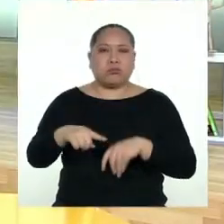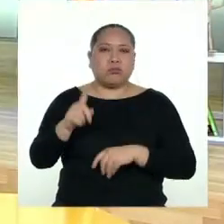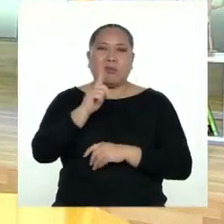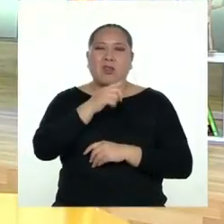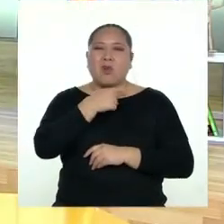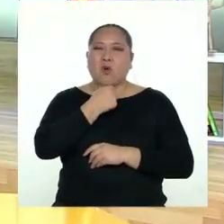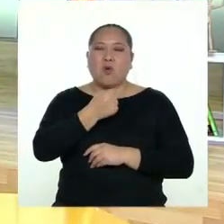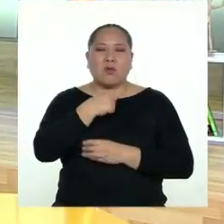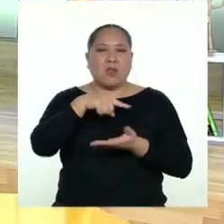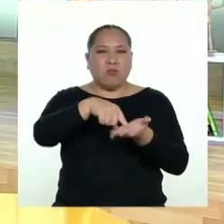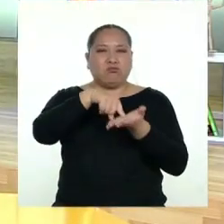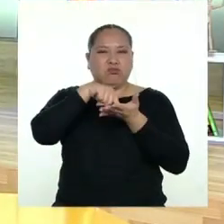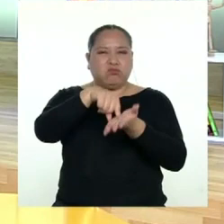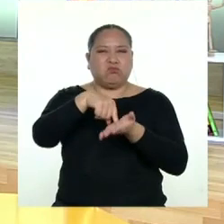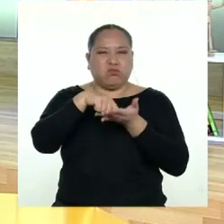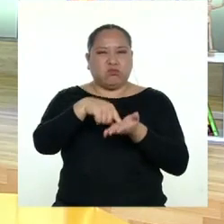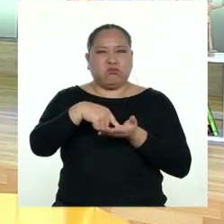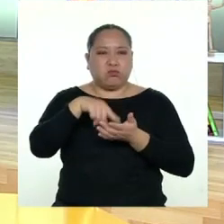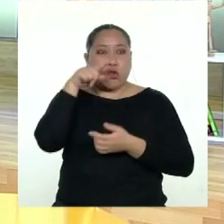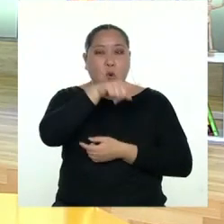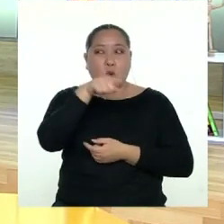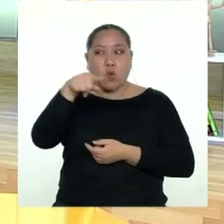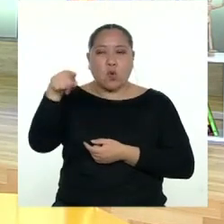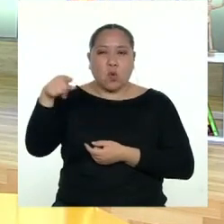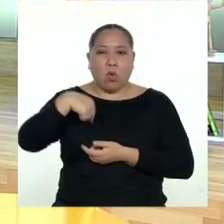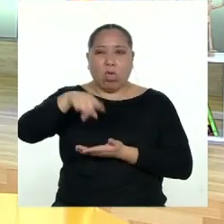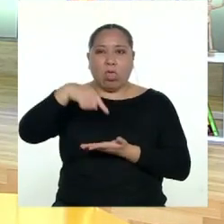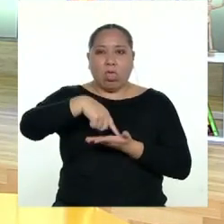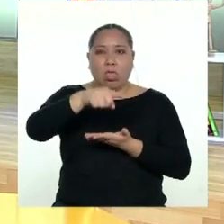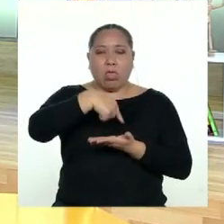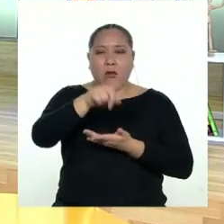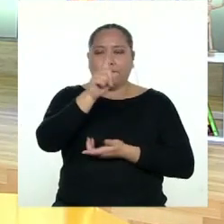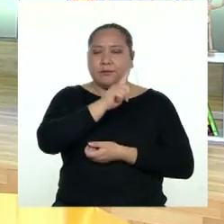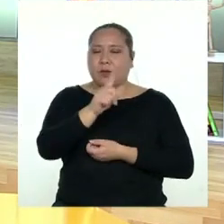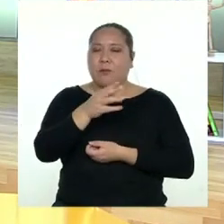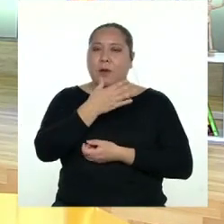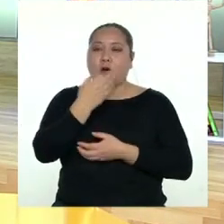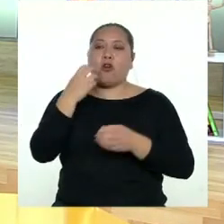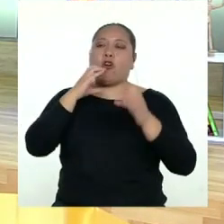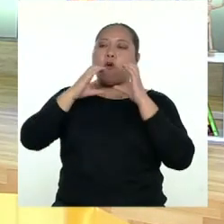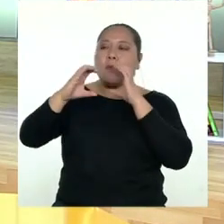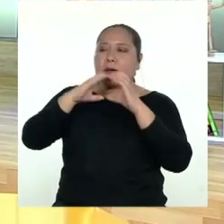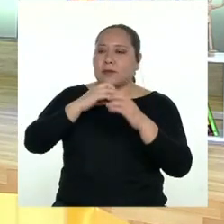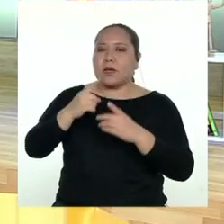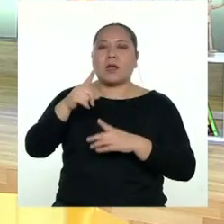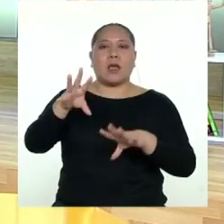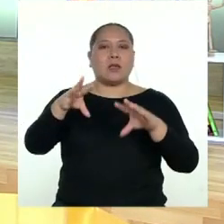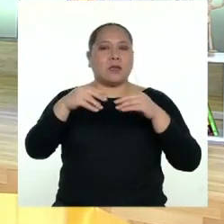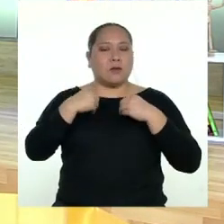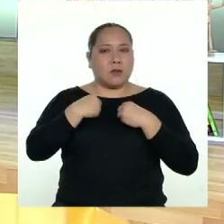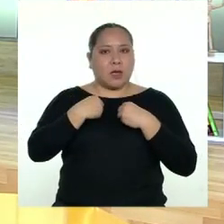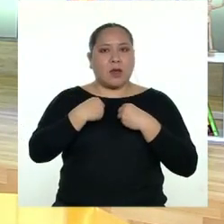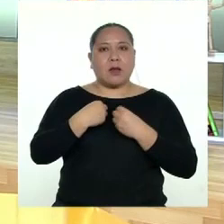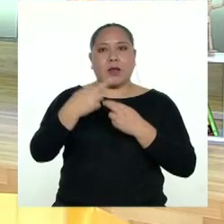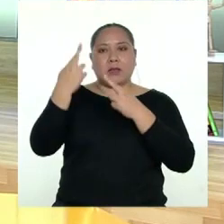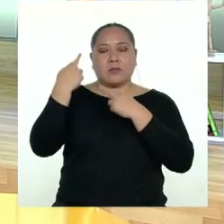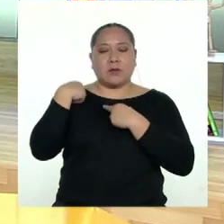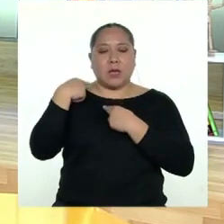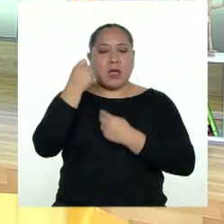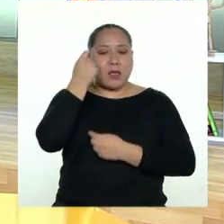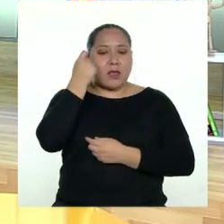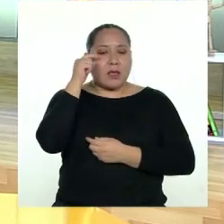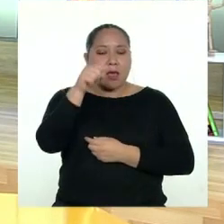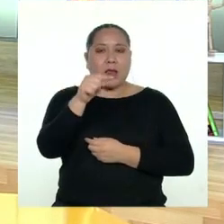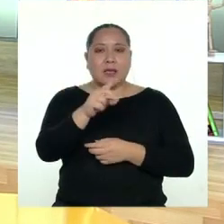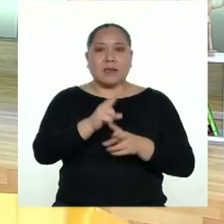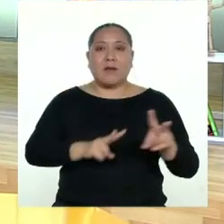gustaría que lo obliguen a hacer algo. Es mejor dialogar y comprometerse por cuenta propia, porque comprender la importancia de esa tarea y del valor